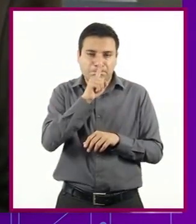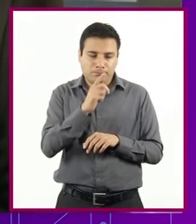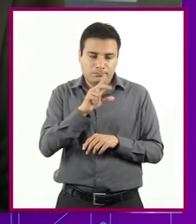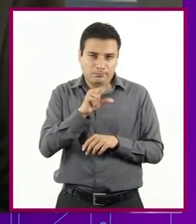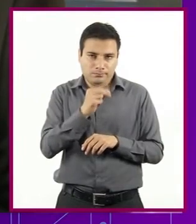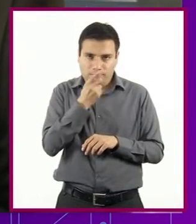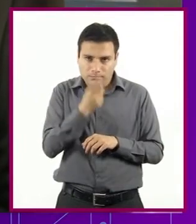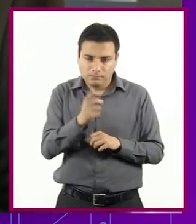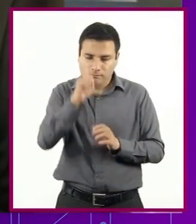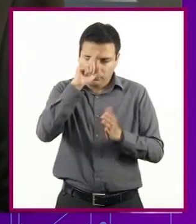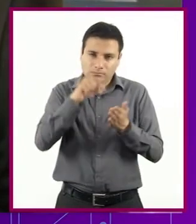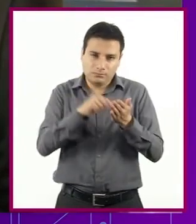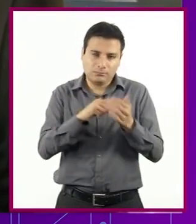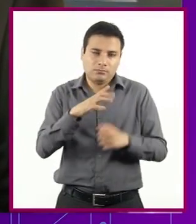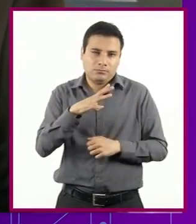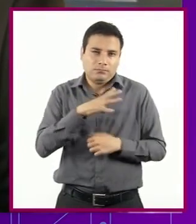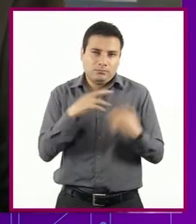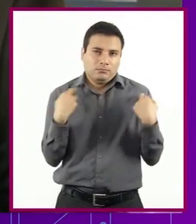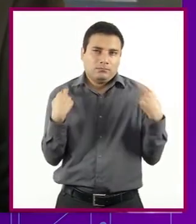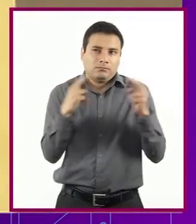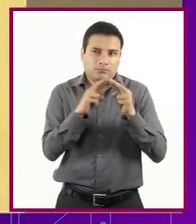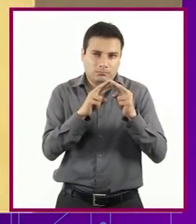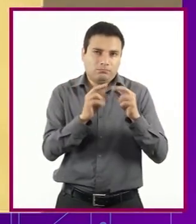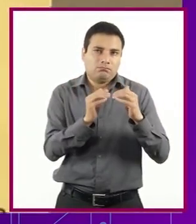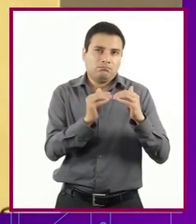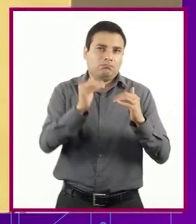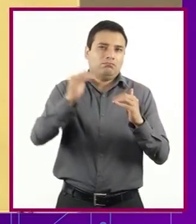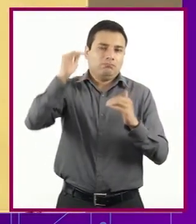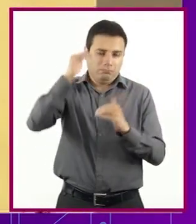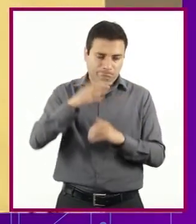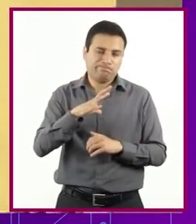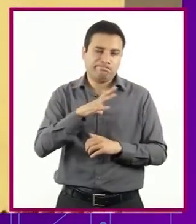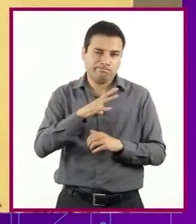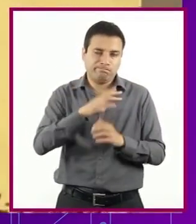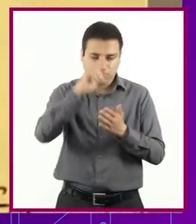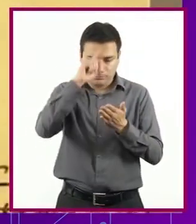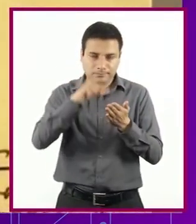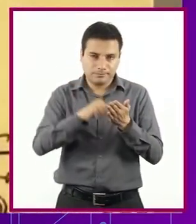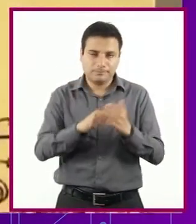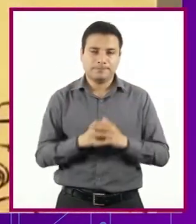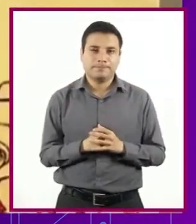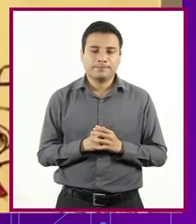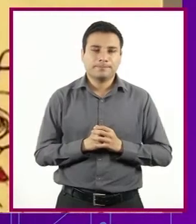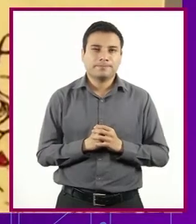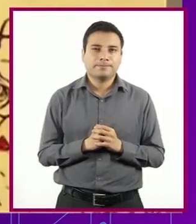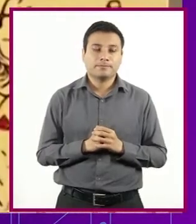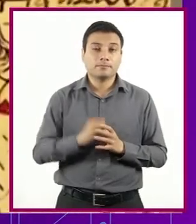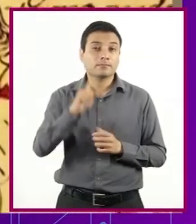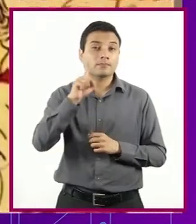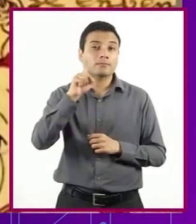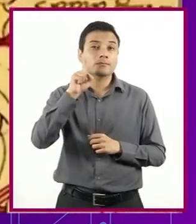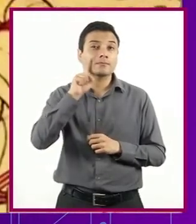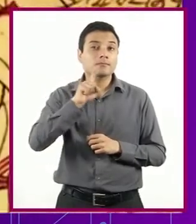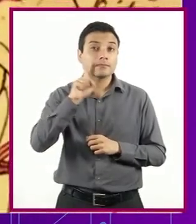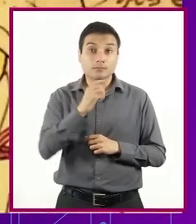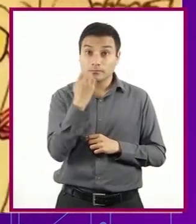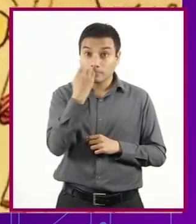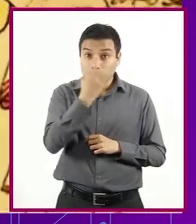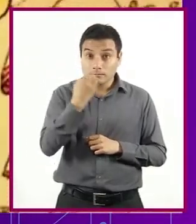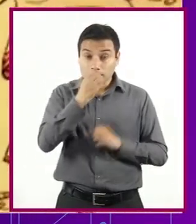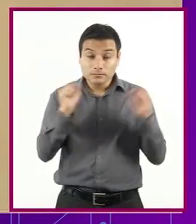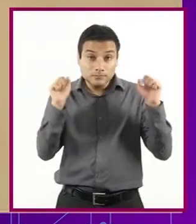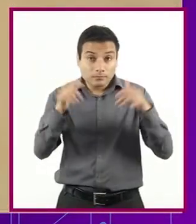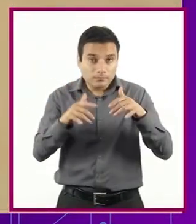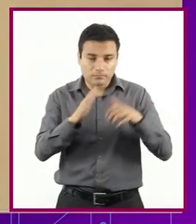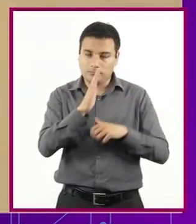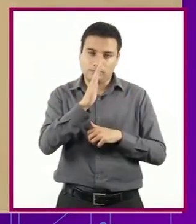suponer que había una jerarquización entre ellos. Aunque las mujeres quedaban excluidas de la educación